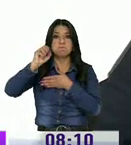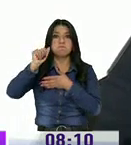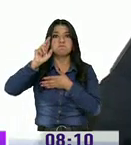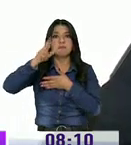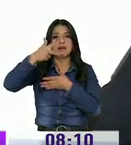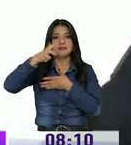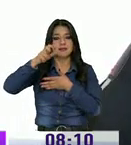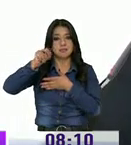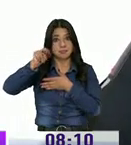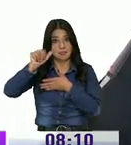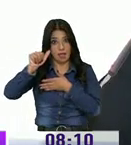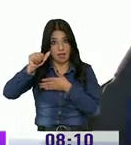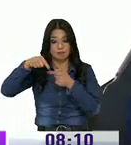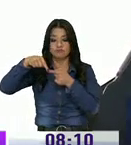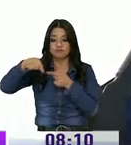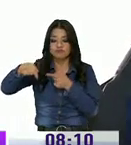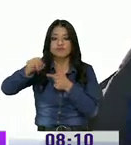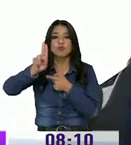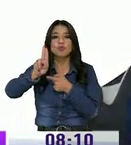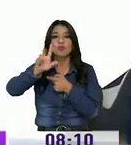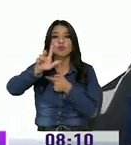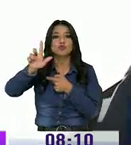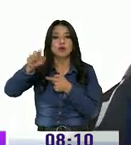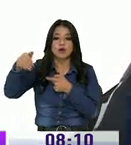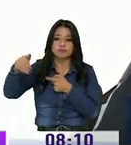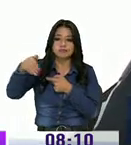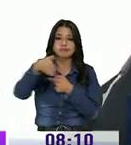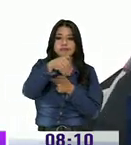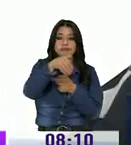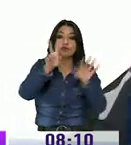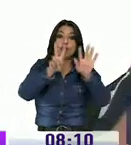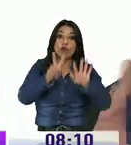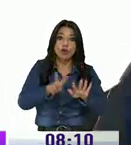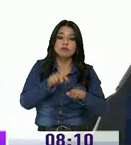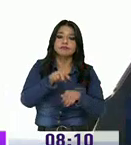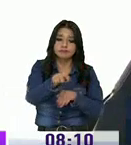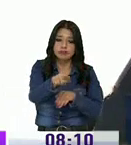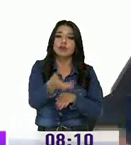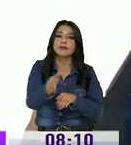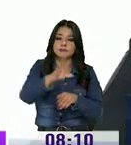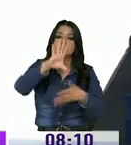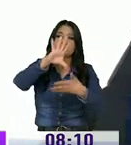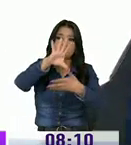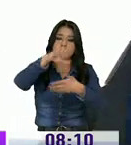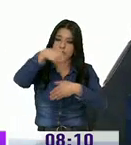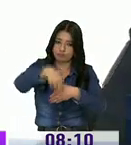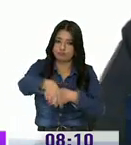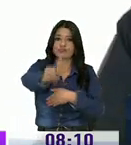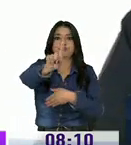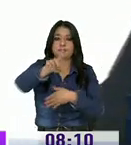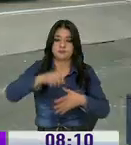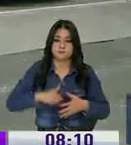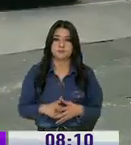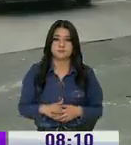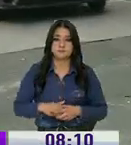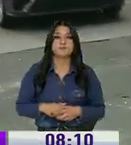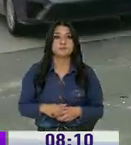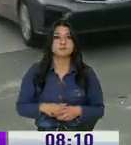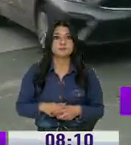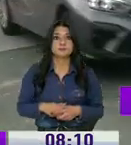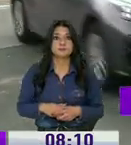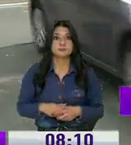Marchena, de ahí la avenida Ulloa, subimos por la avenida Colón y retomamos la avenida América para continuar su recorrido hacia el norte. El